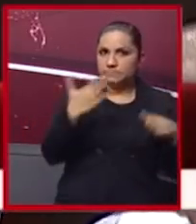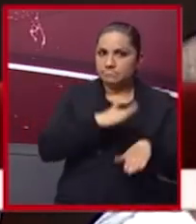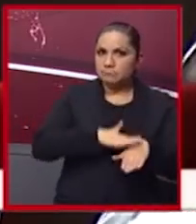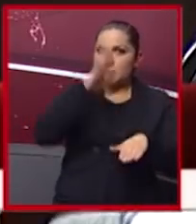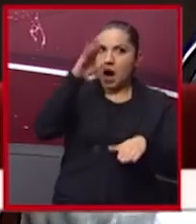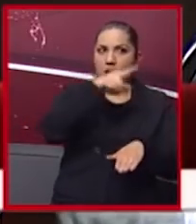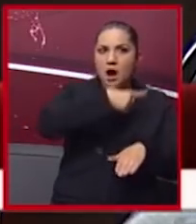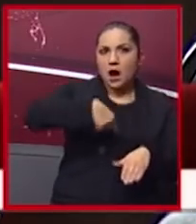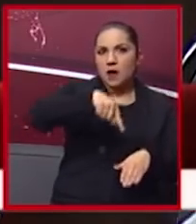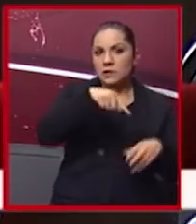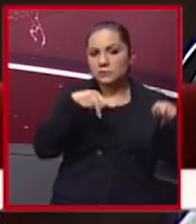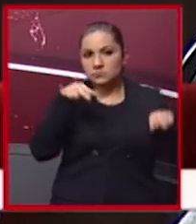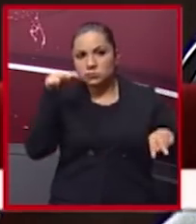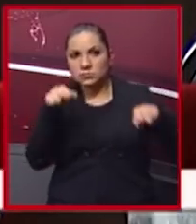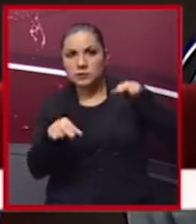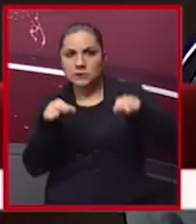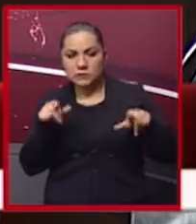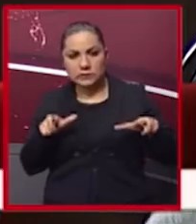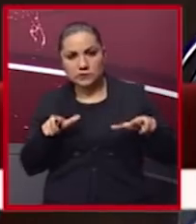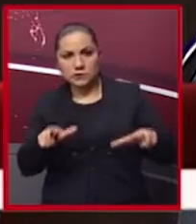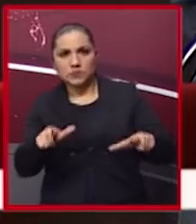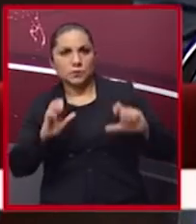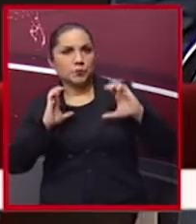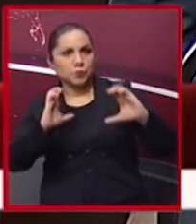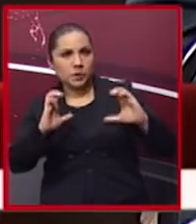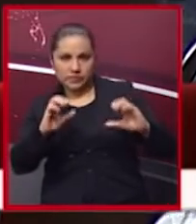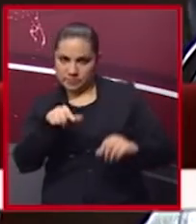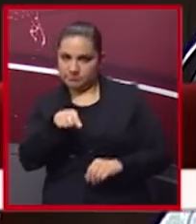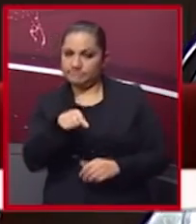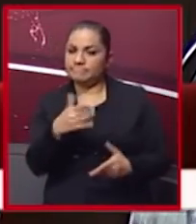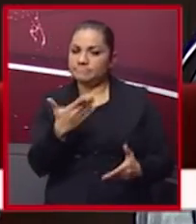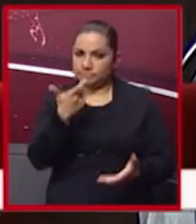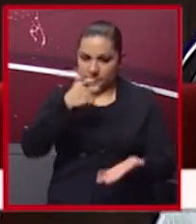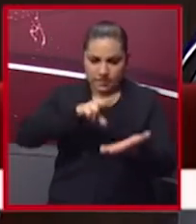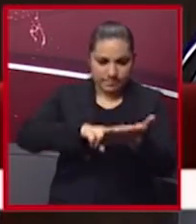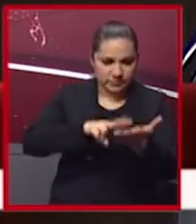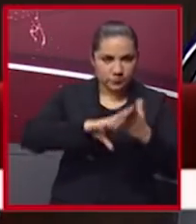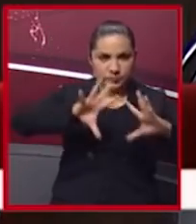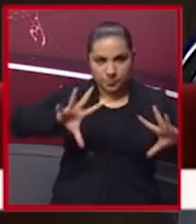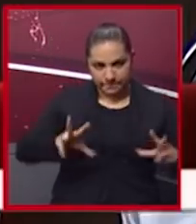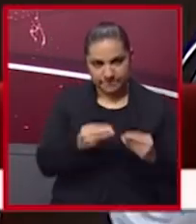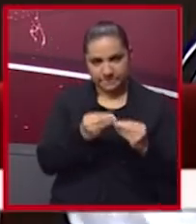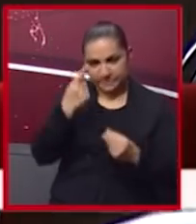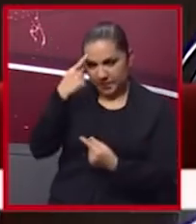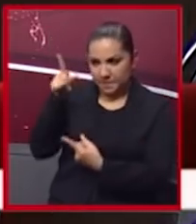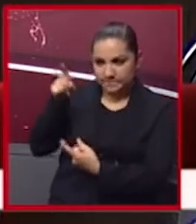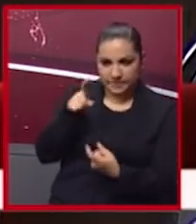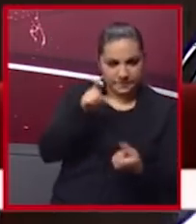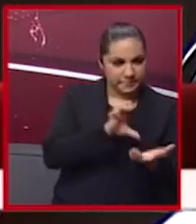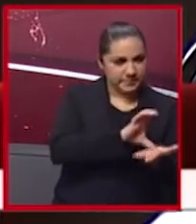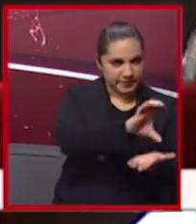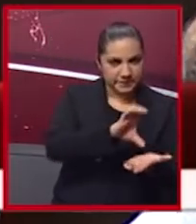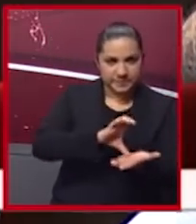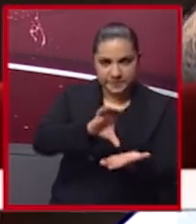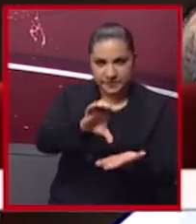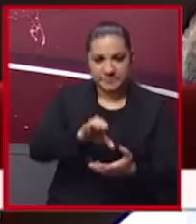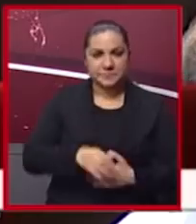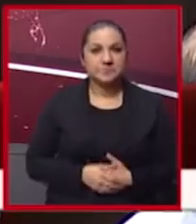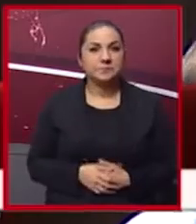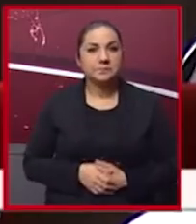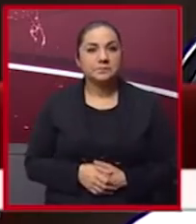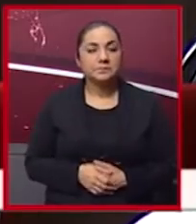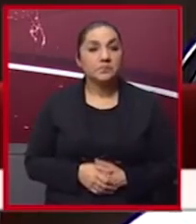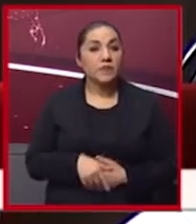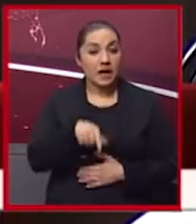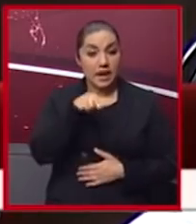Que este presupuesto cuenta con una transparencia legal que no tiene comparación. En